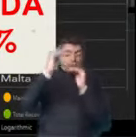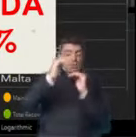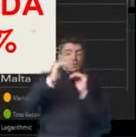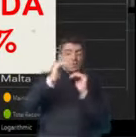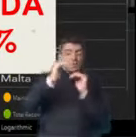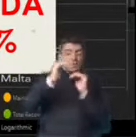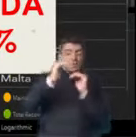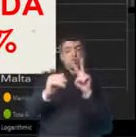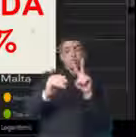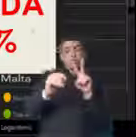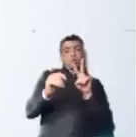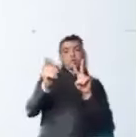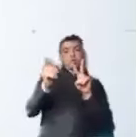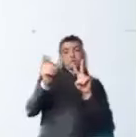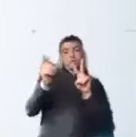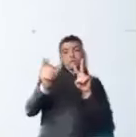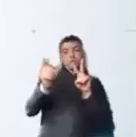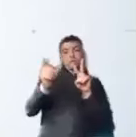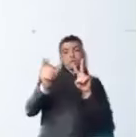este nuevo virus.